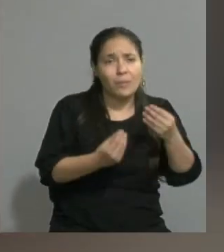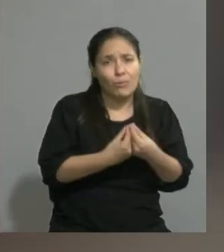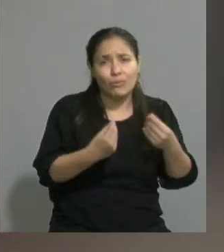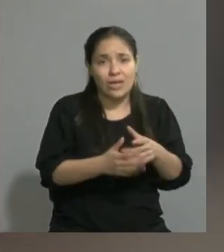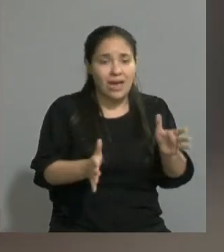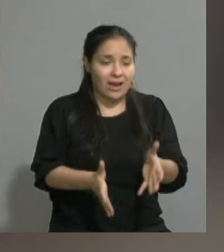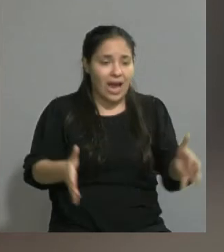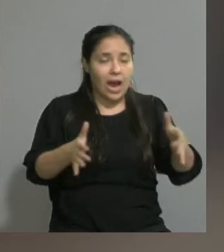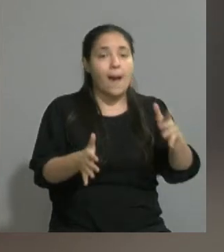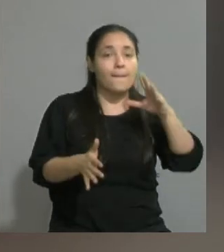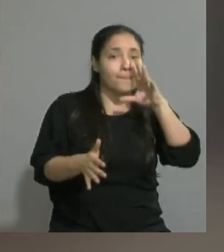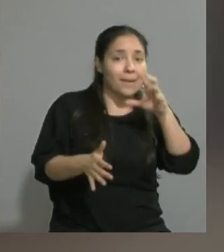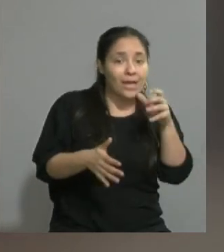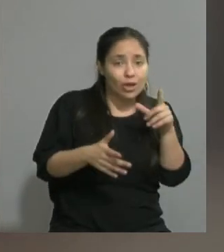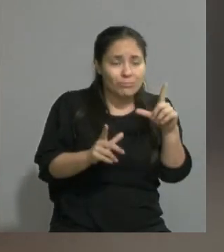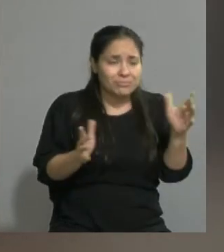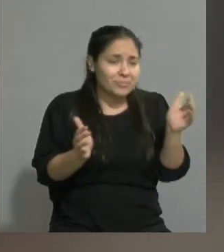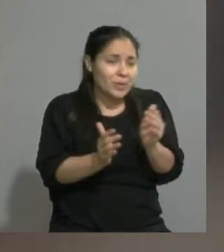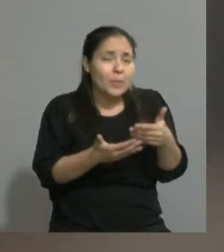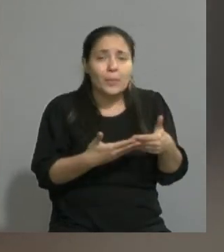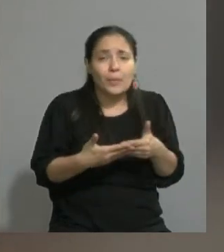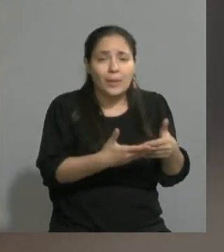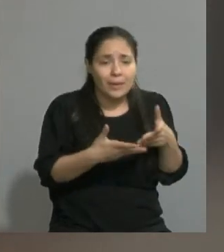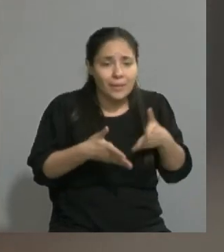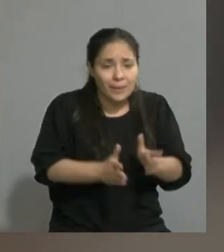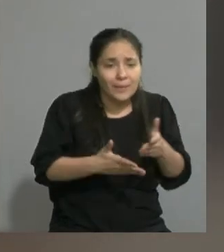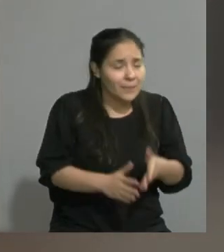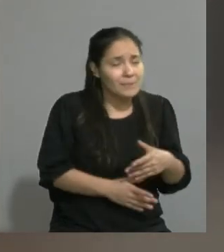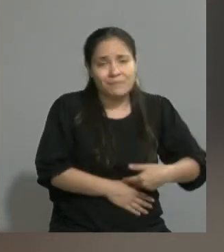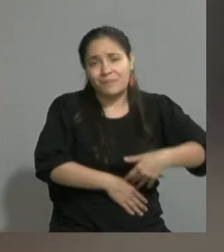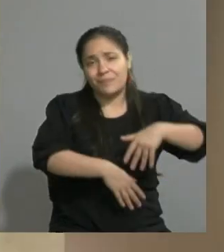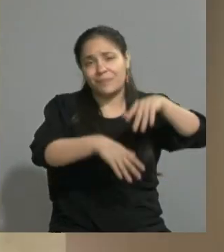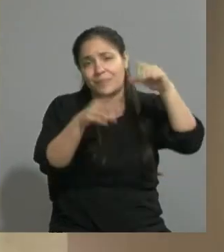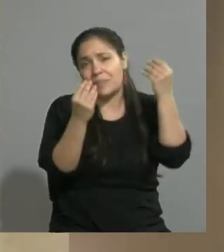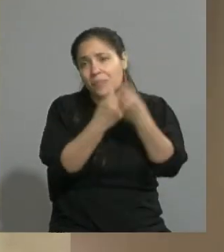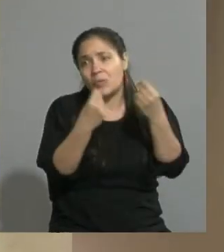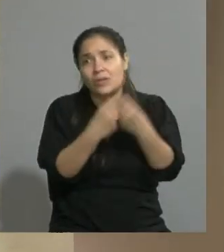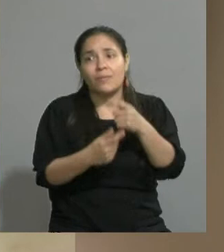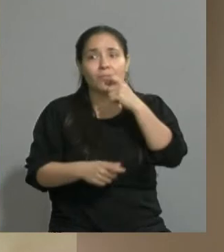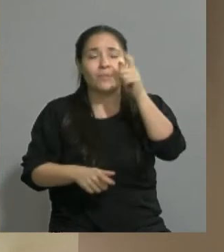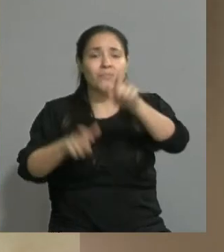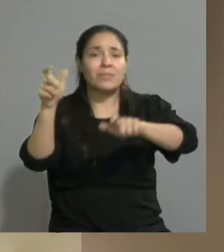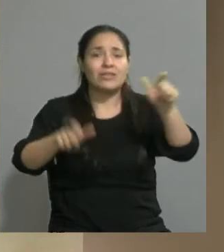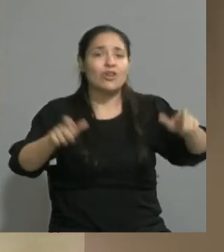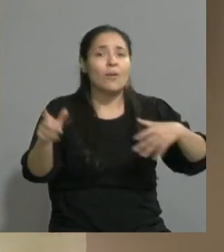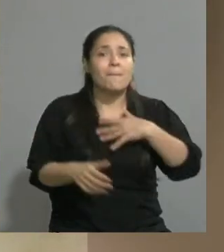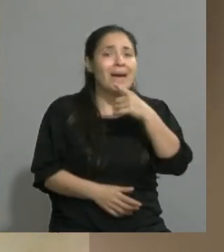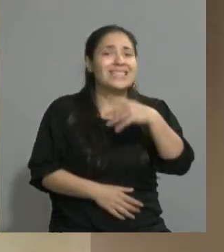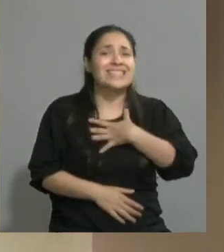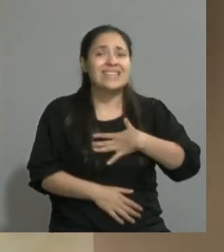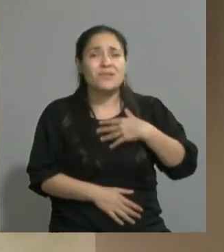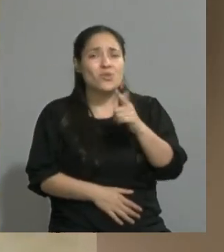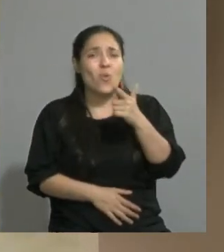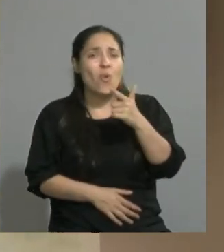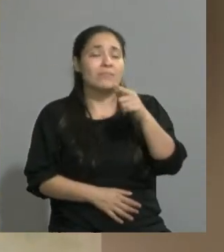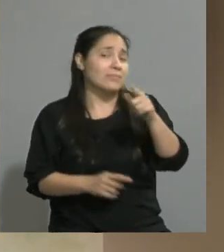perros, con perritos recién nacidos. Claro. Hay gente que no tiene, no tiene sensibilidad, como estos tipos